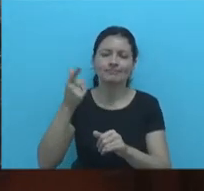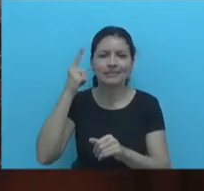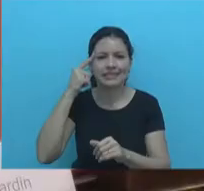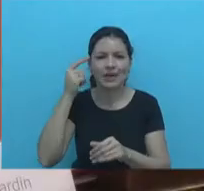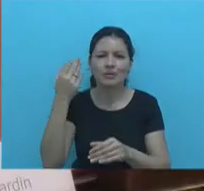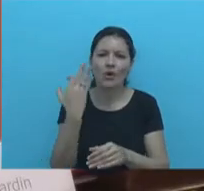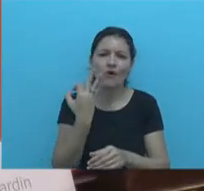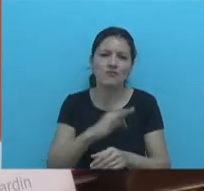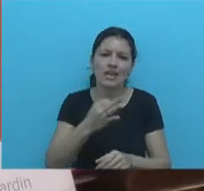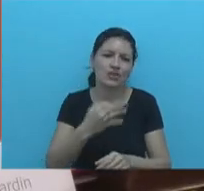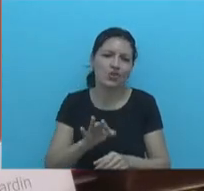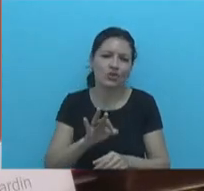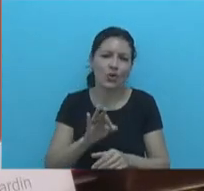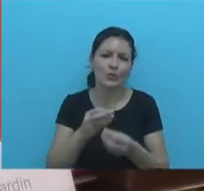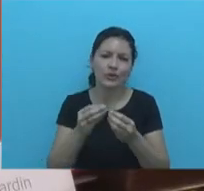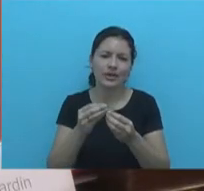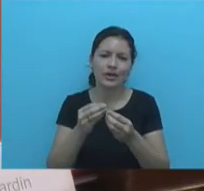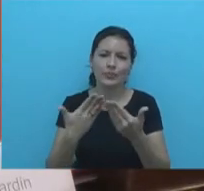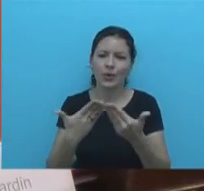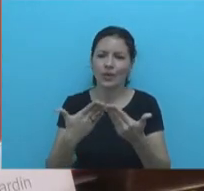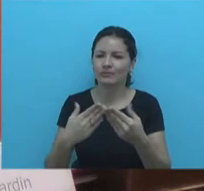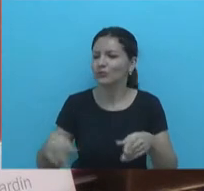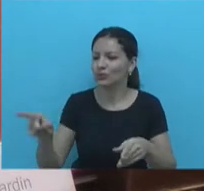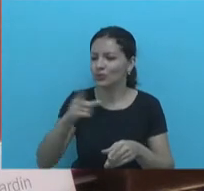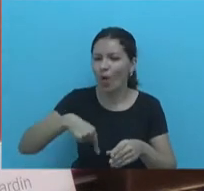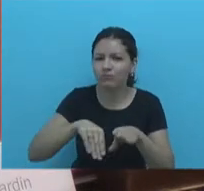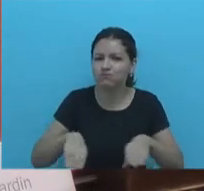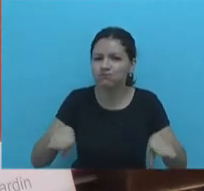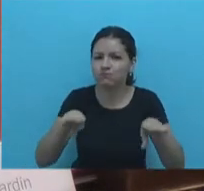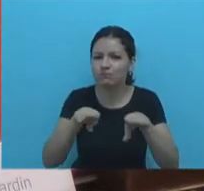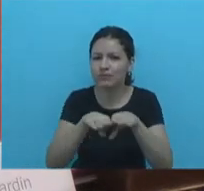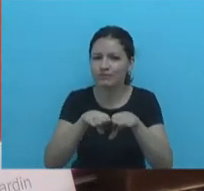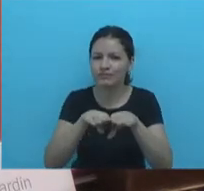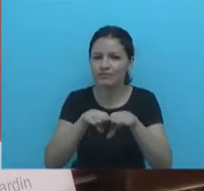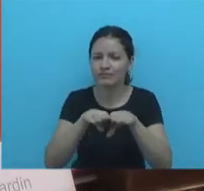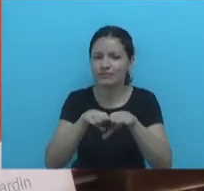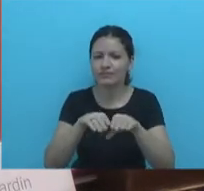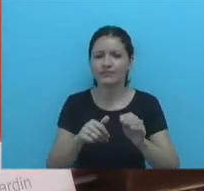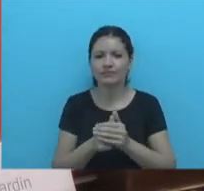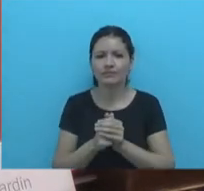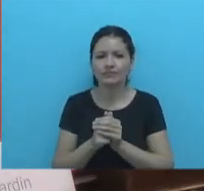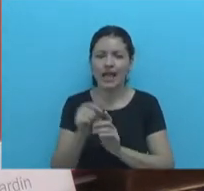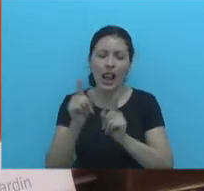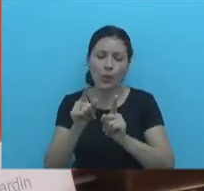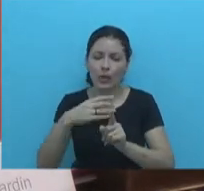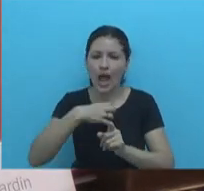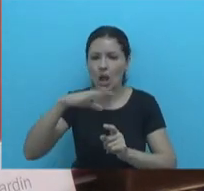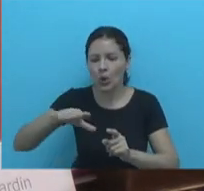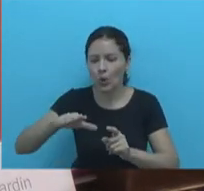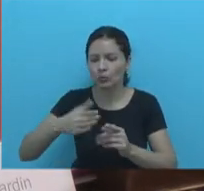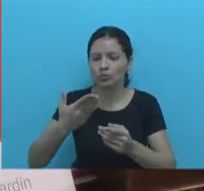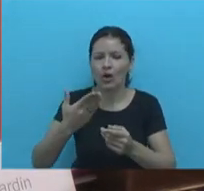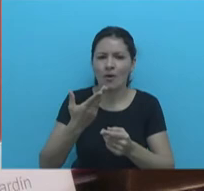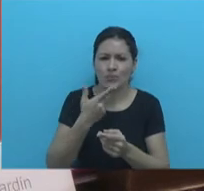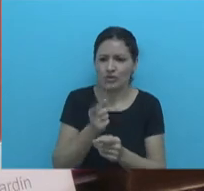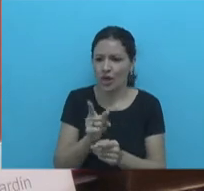una manera de dar igualdad de oportunidades a todos. Y la persona que ya tenga decidido, capaz que nació